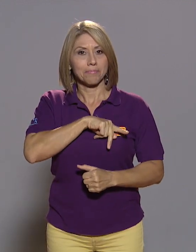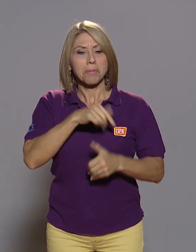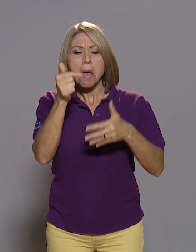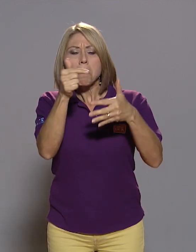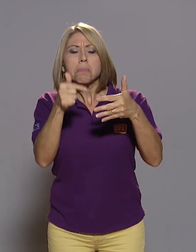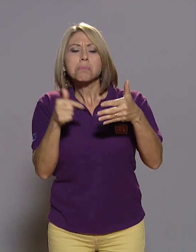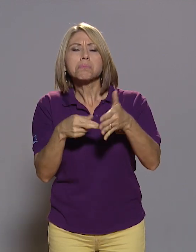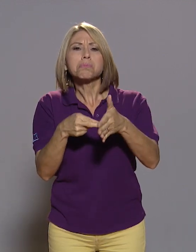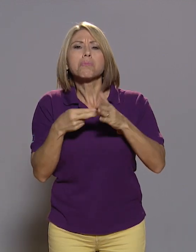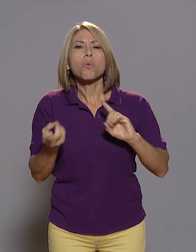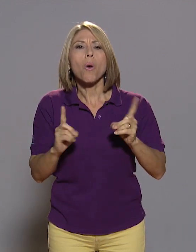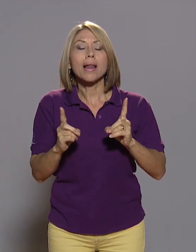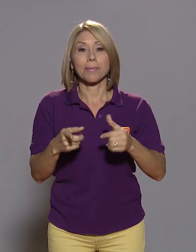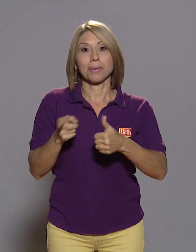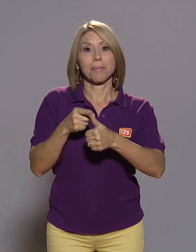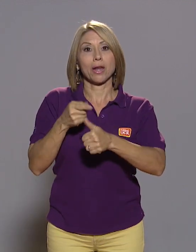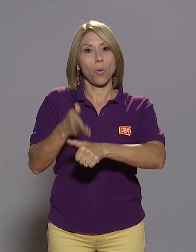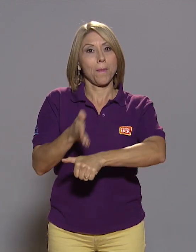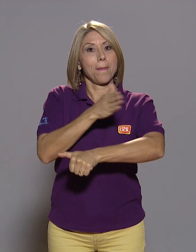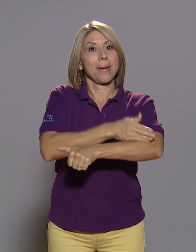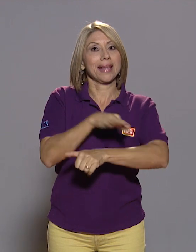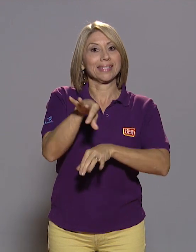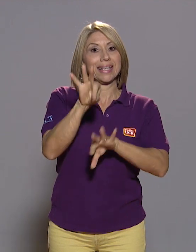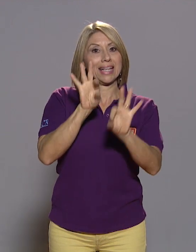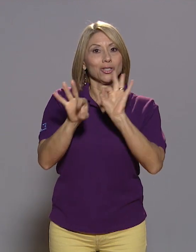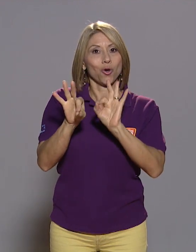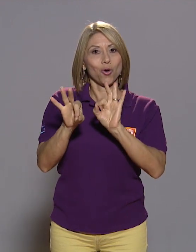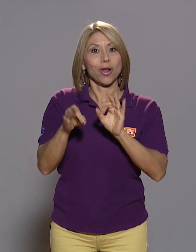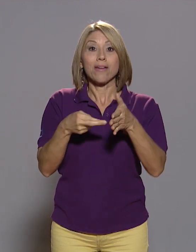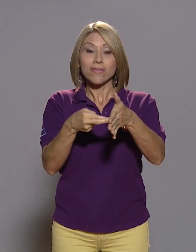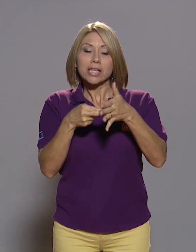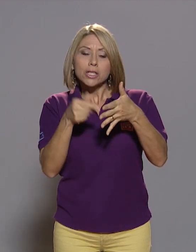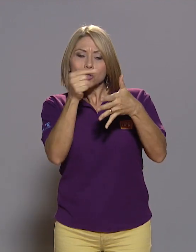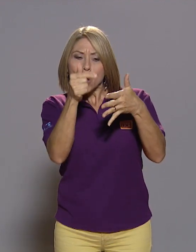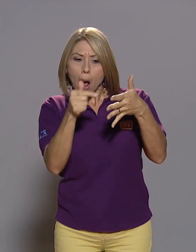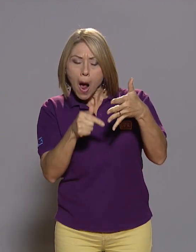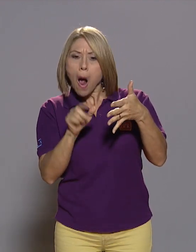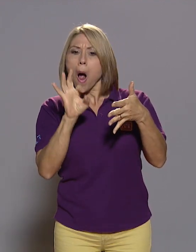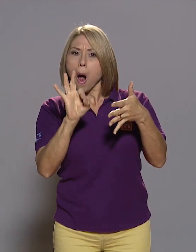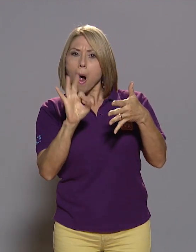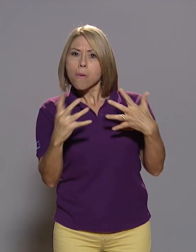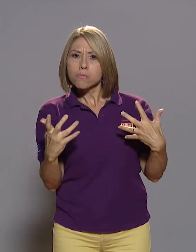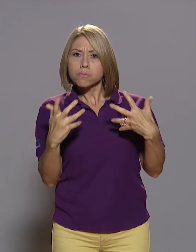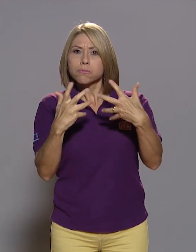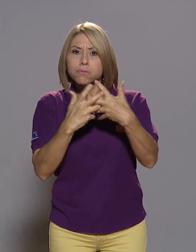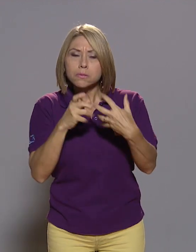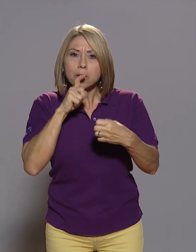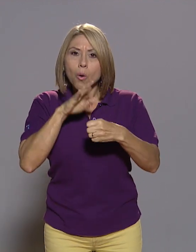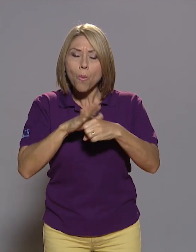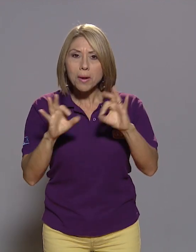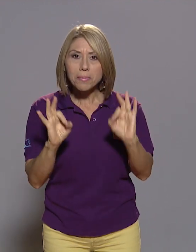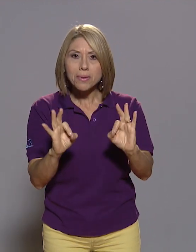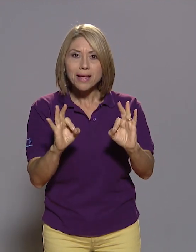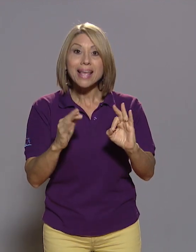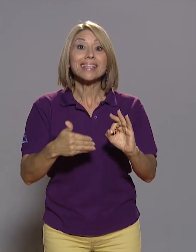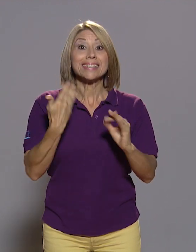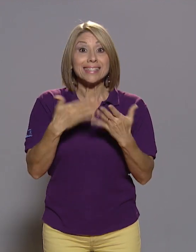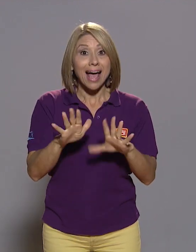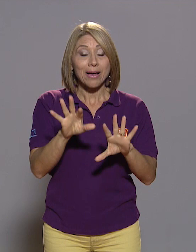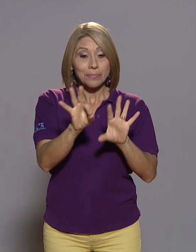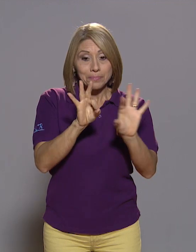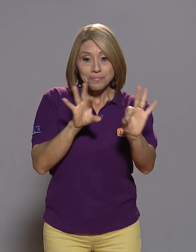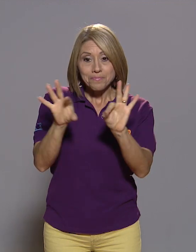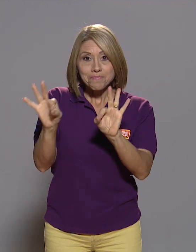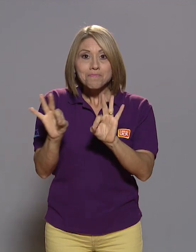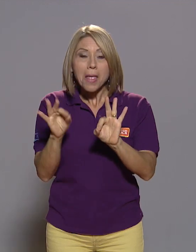que hacer una preselección de que se cumplan con los requisitos que antes les señalaba, y después de eso lo que se hace es una valoración de cada una de